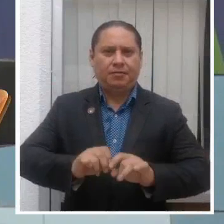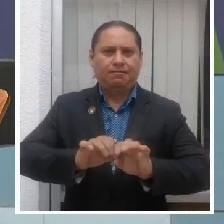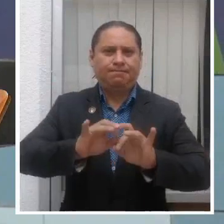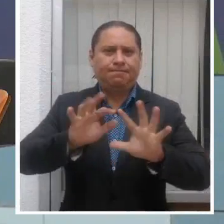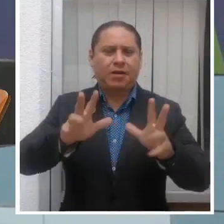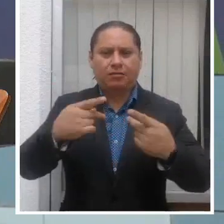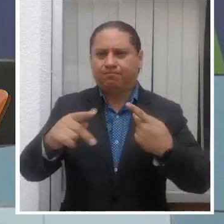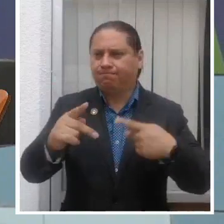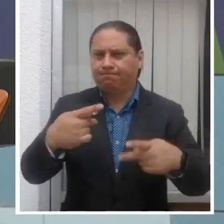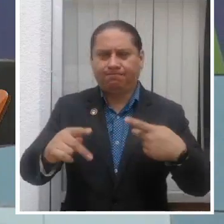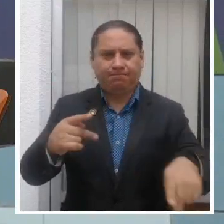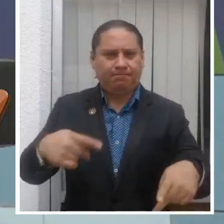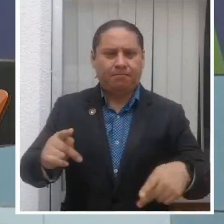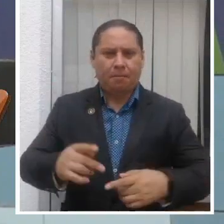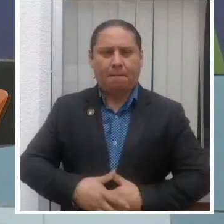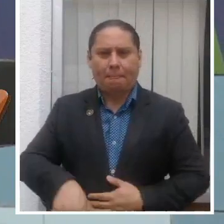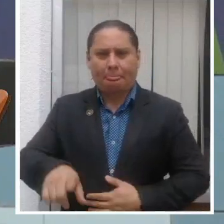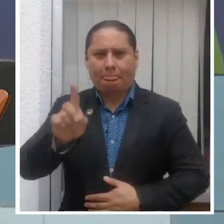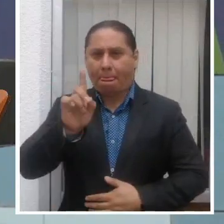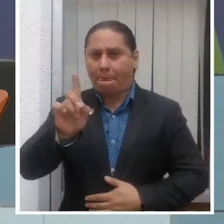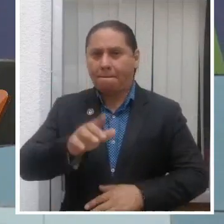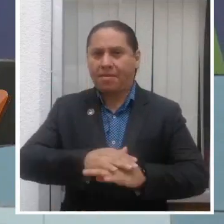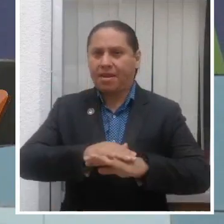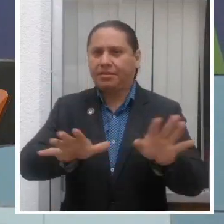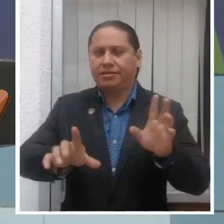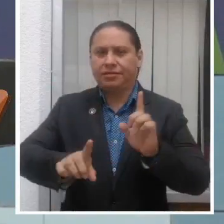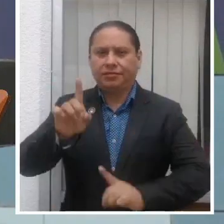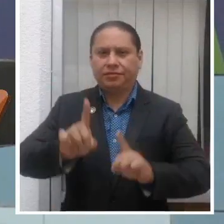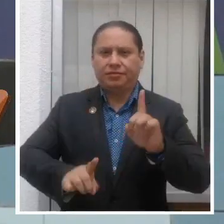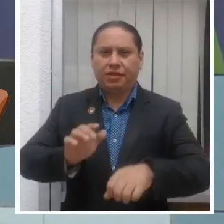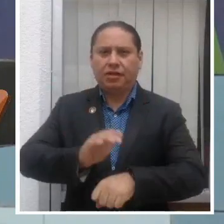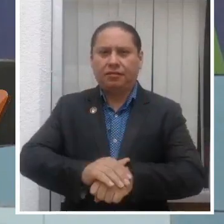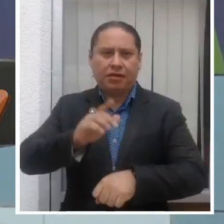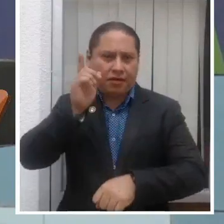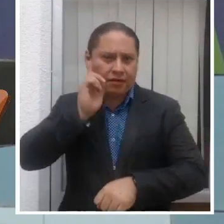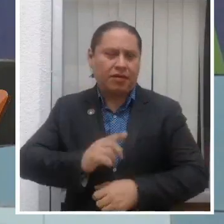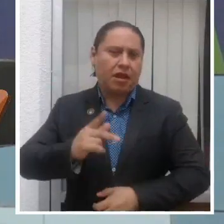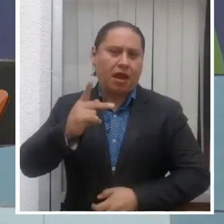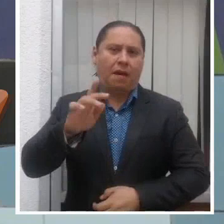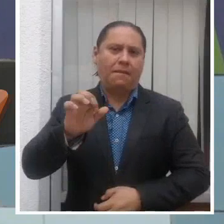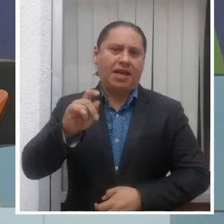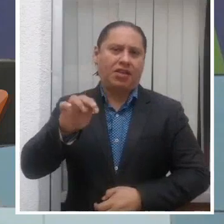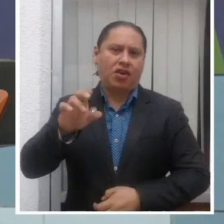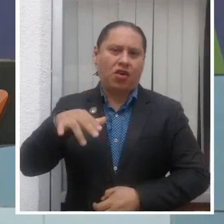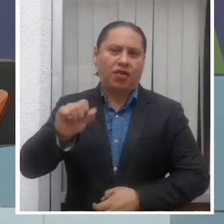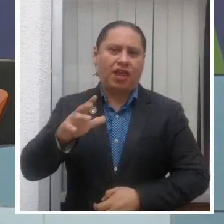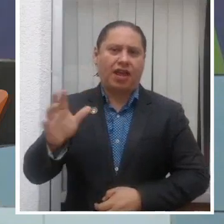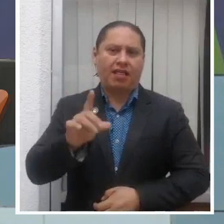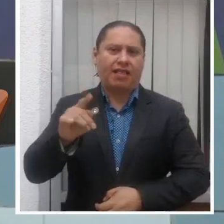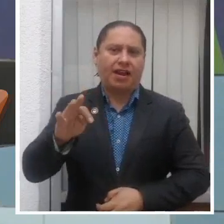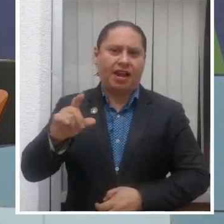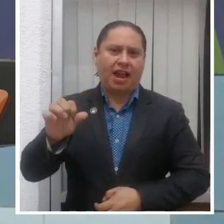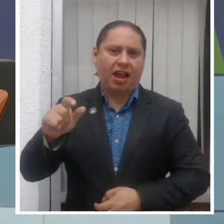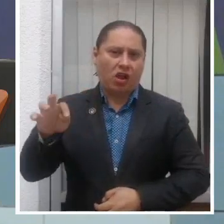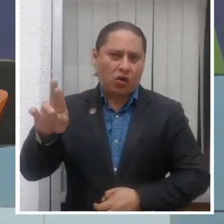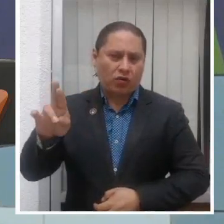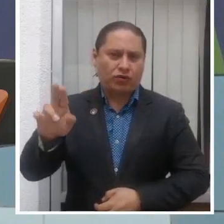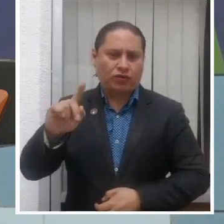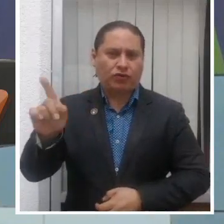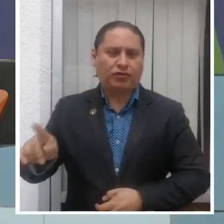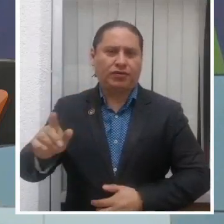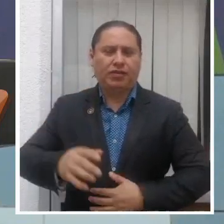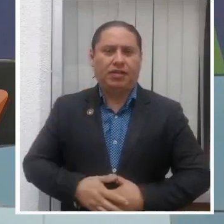luz propia. Una de ellas es, sin duda, mi amiga, la diputada Petrona de la Cruz, nuestra